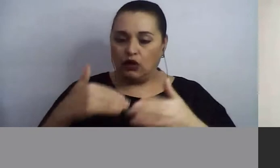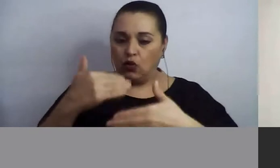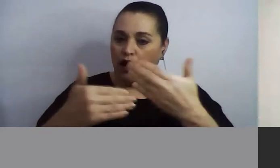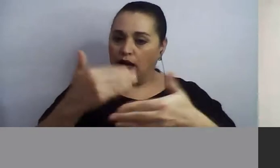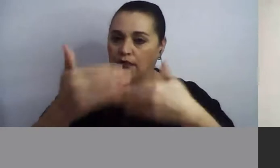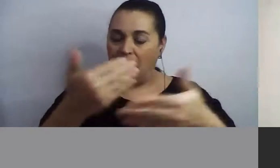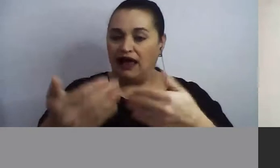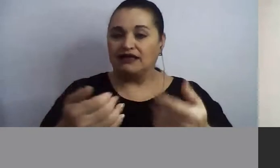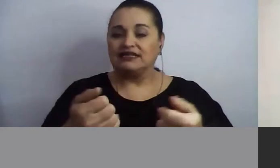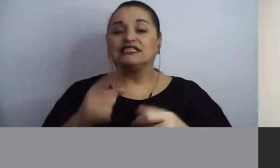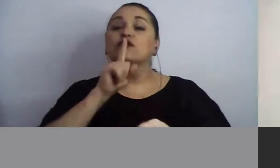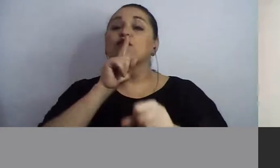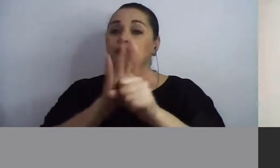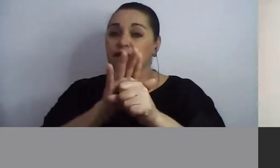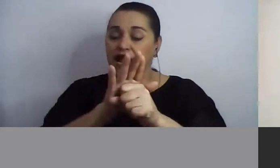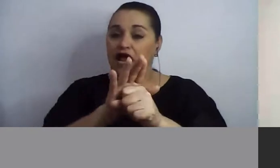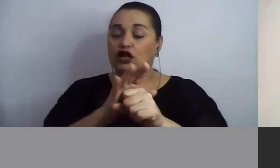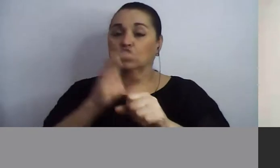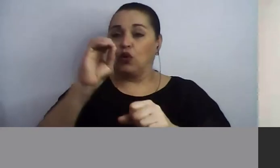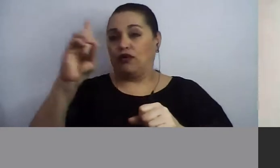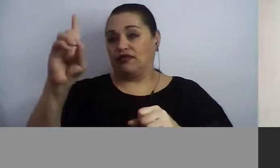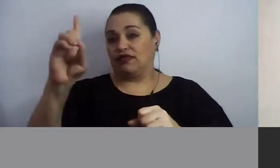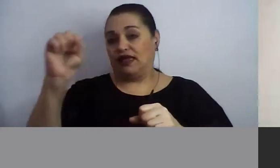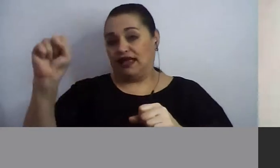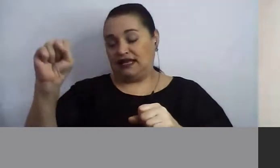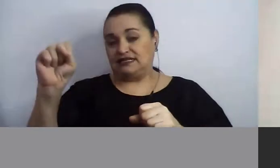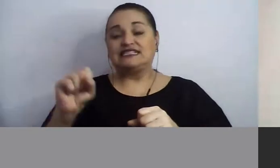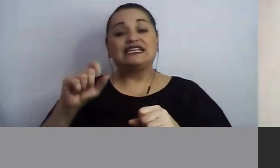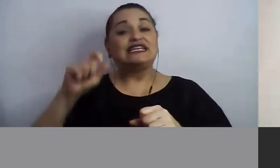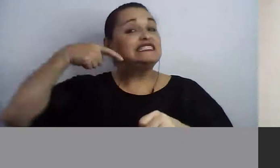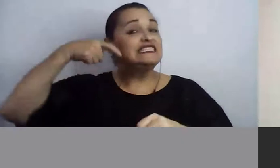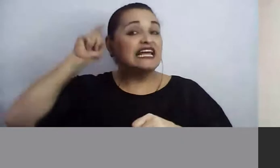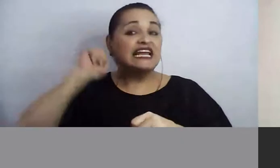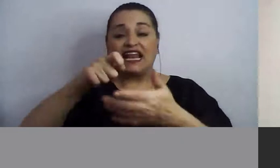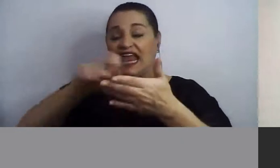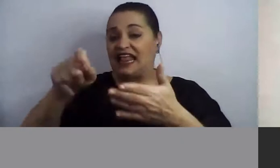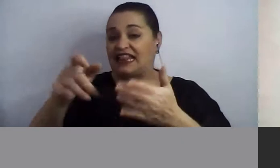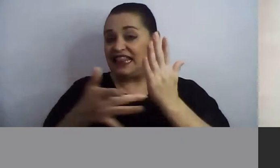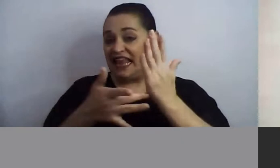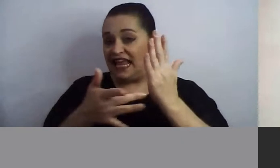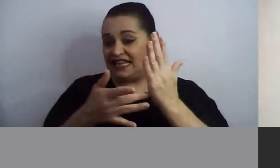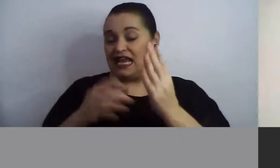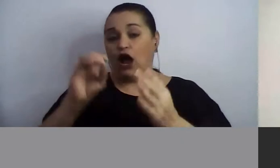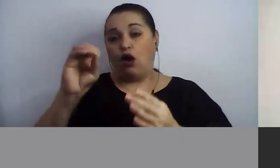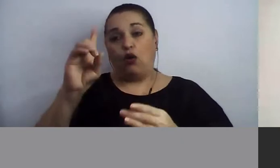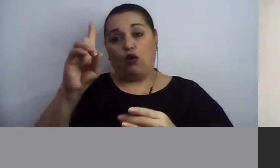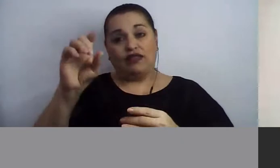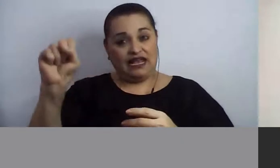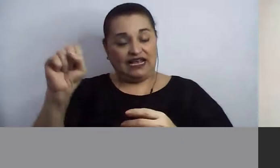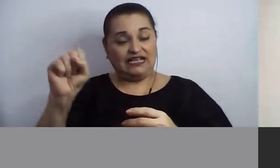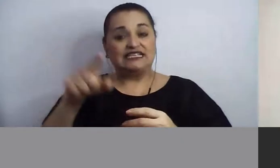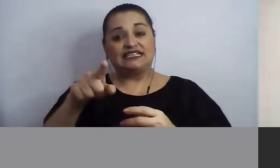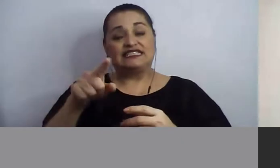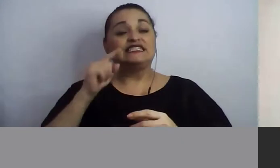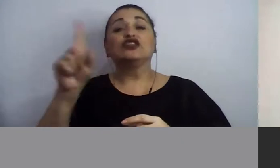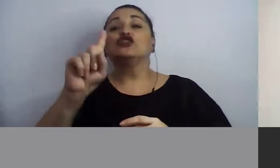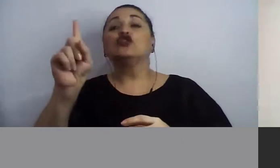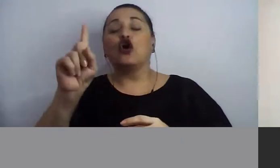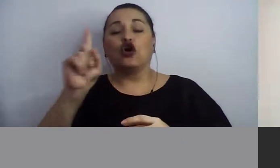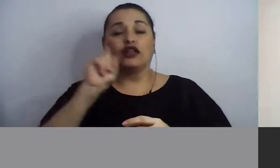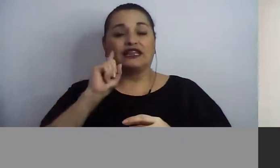en el cumplimiento de los ODS, es que la Secretaría Técnica de los ODS, la cual se encuentra ubicada